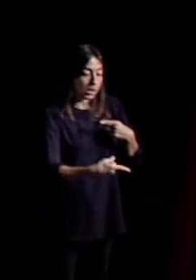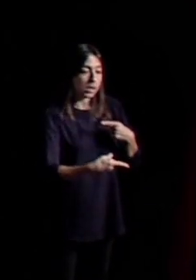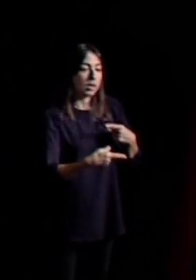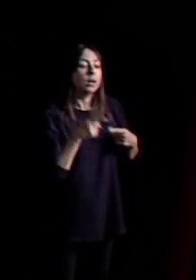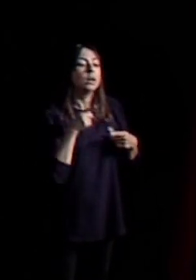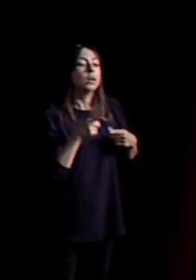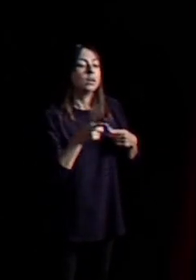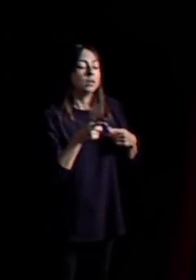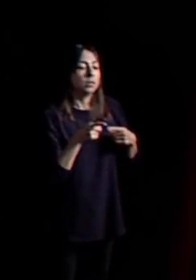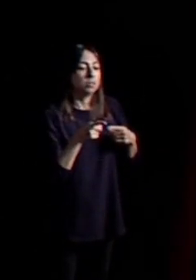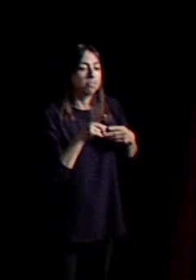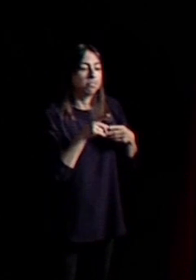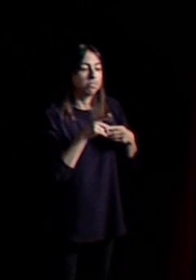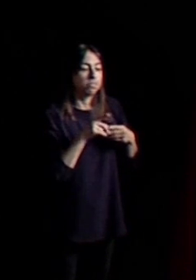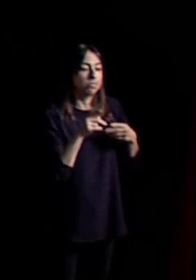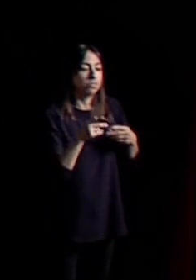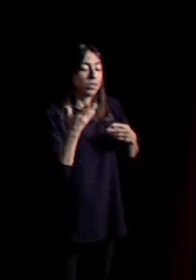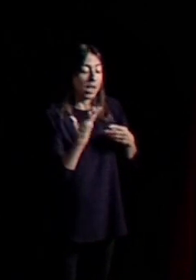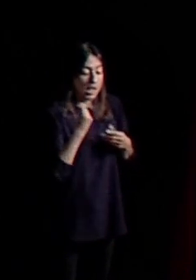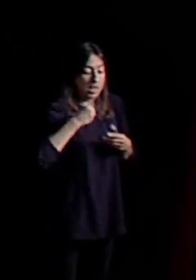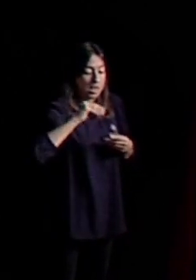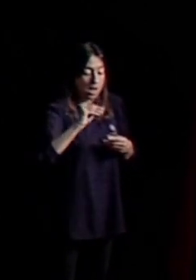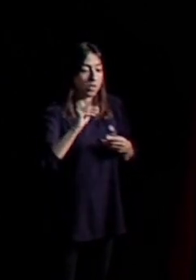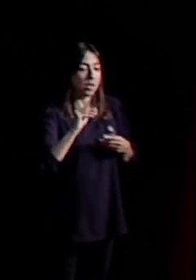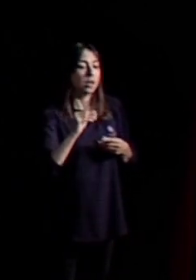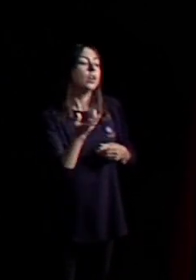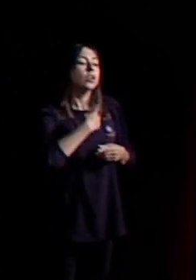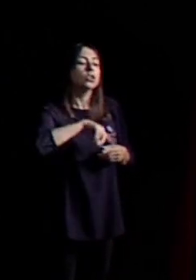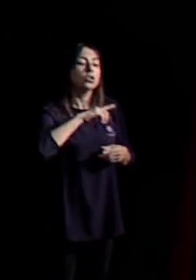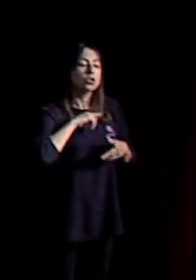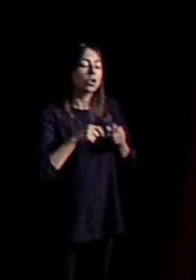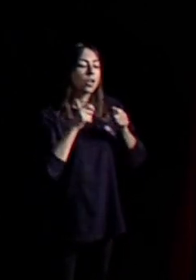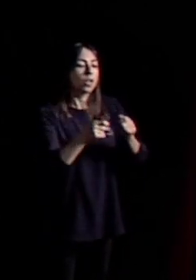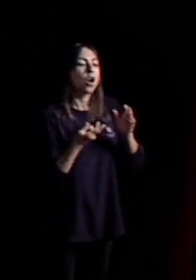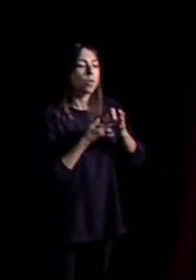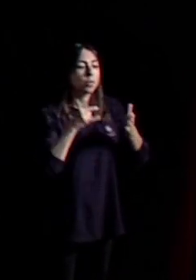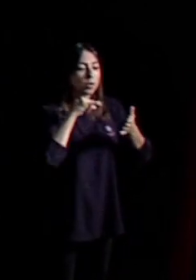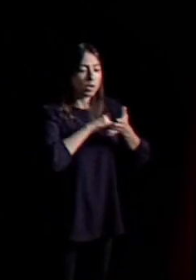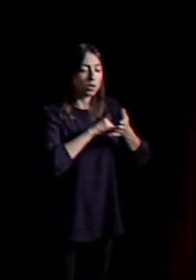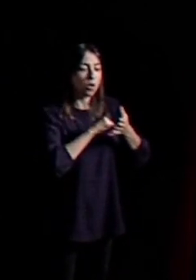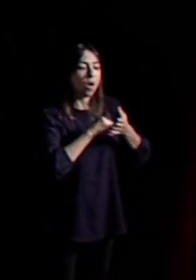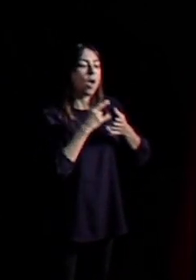viene a rematarlo con lo que nosotros hemos denominado Proyecto Ciberexperto.